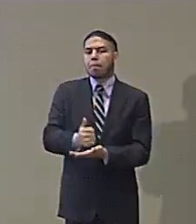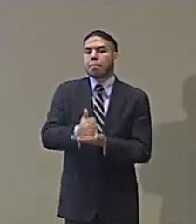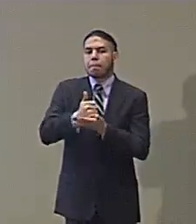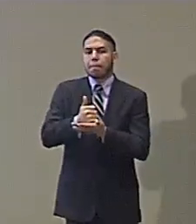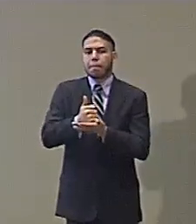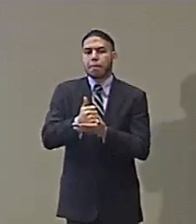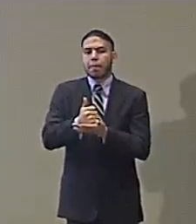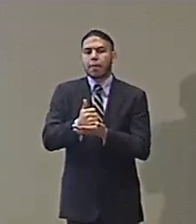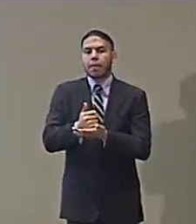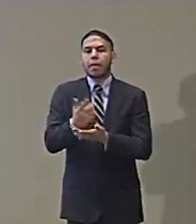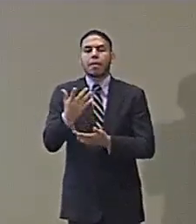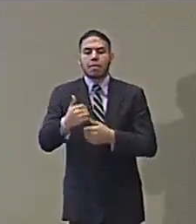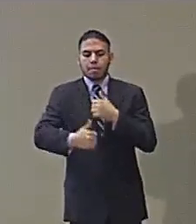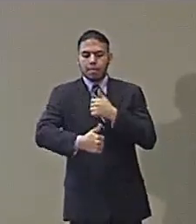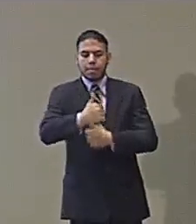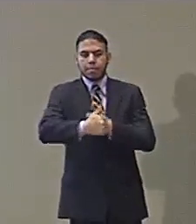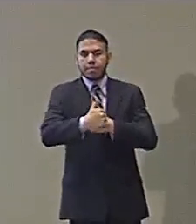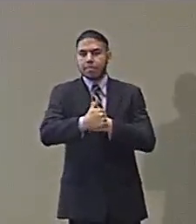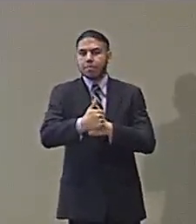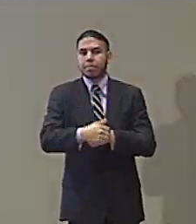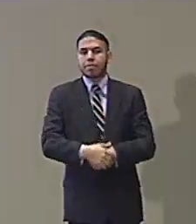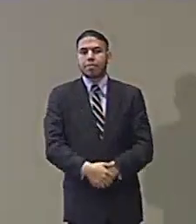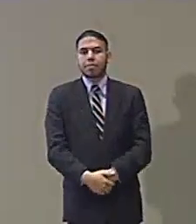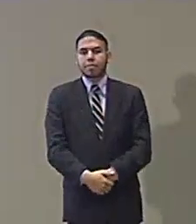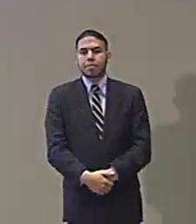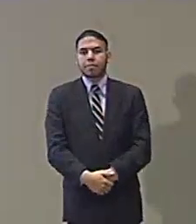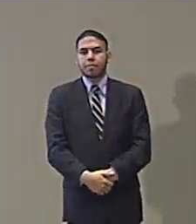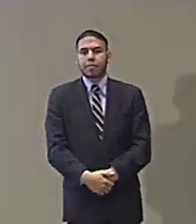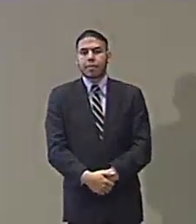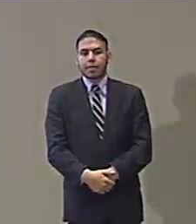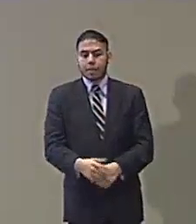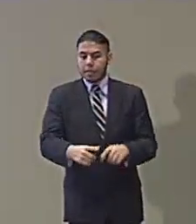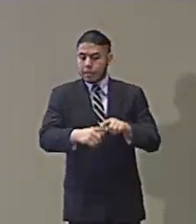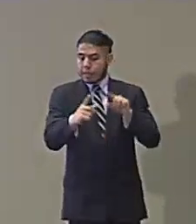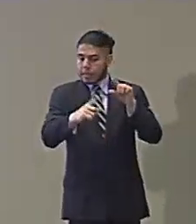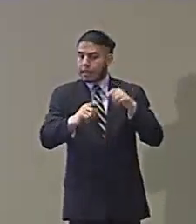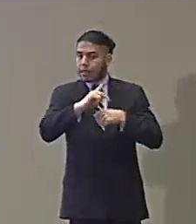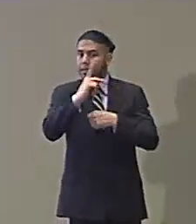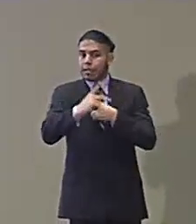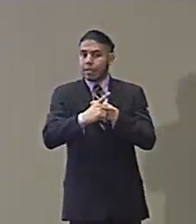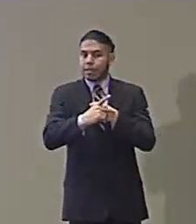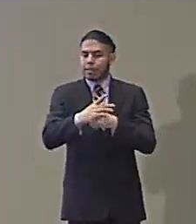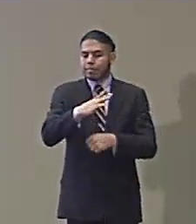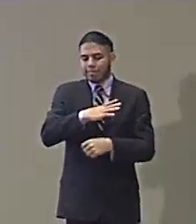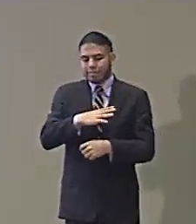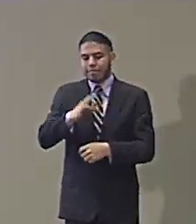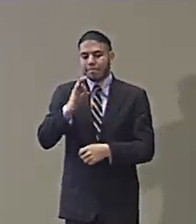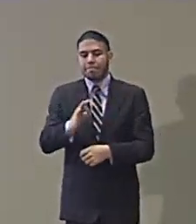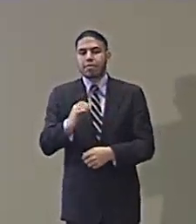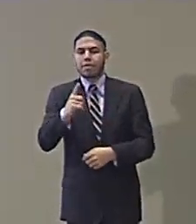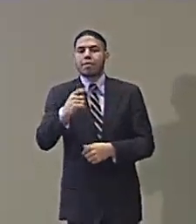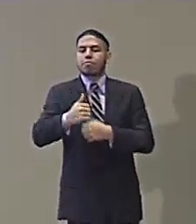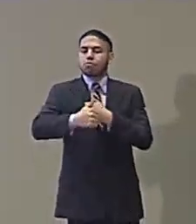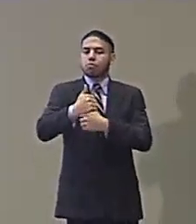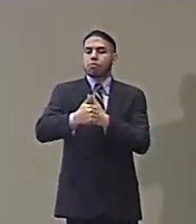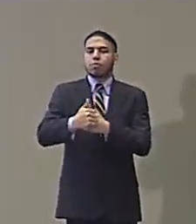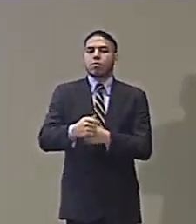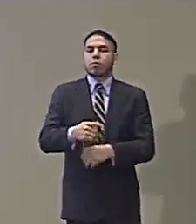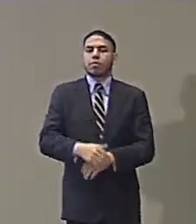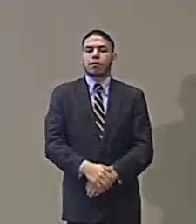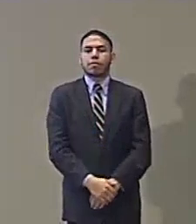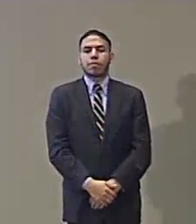sumamente competitivo a base de tener un país eficiente para poder proveer este servicio